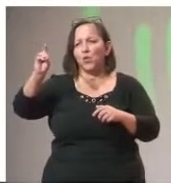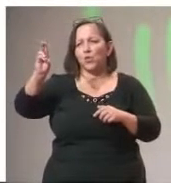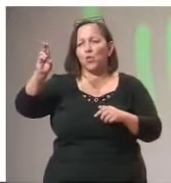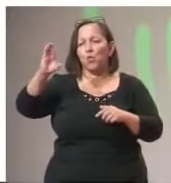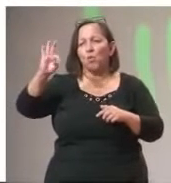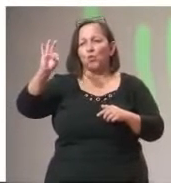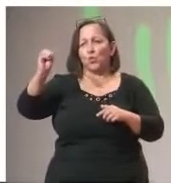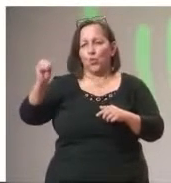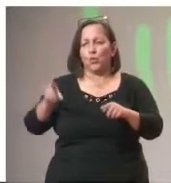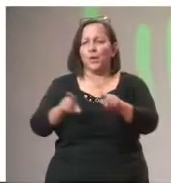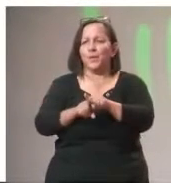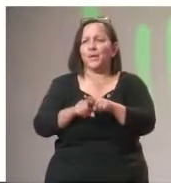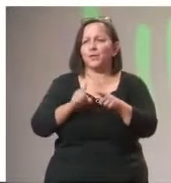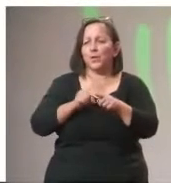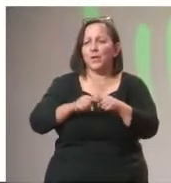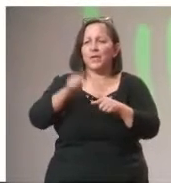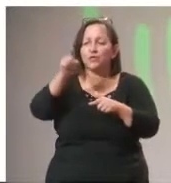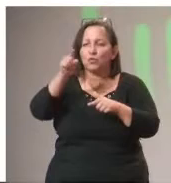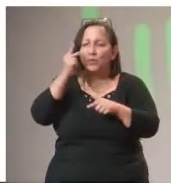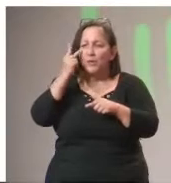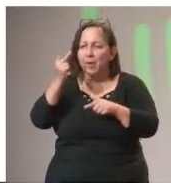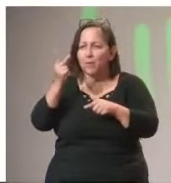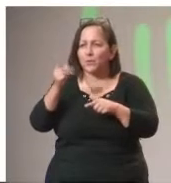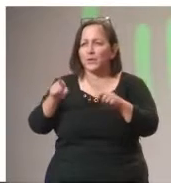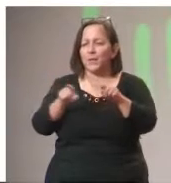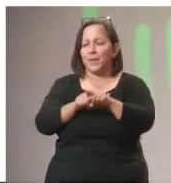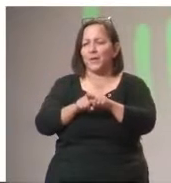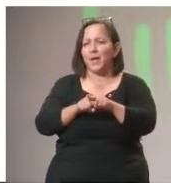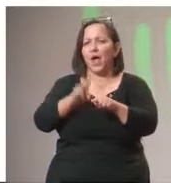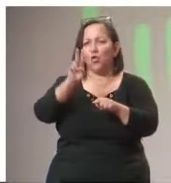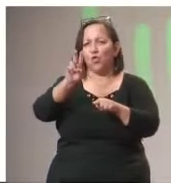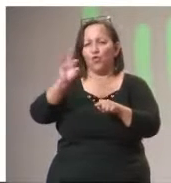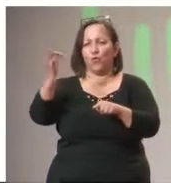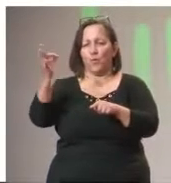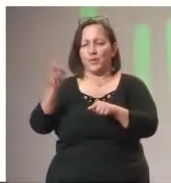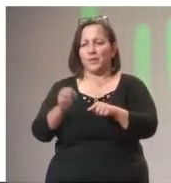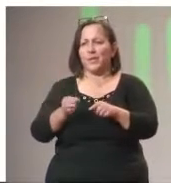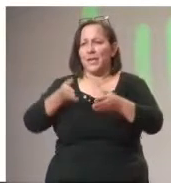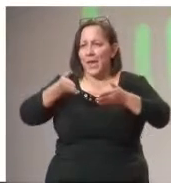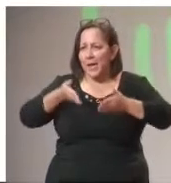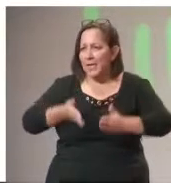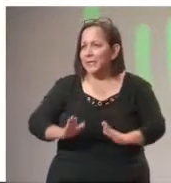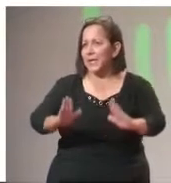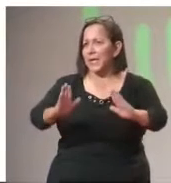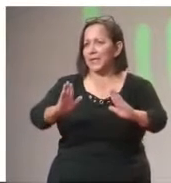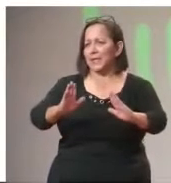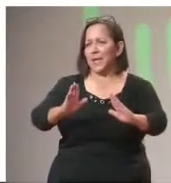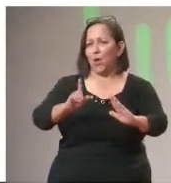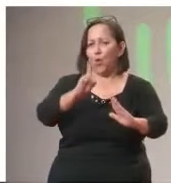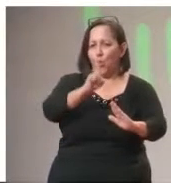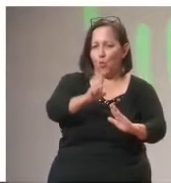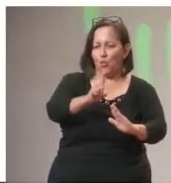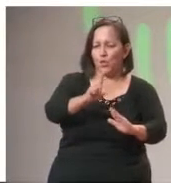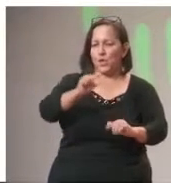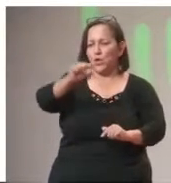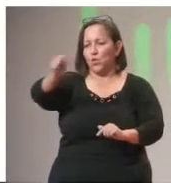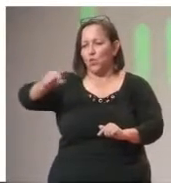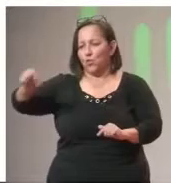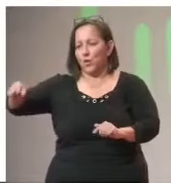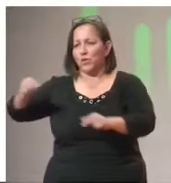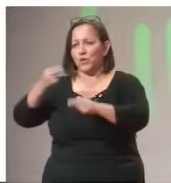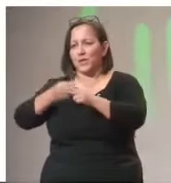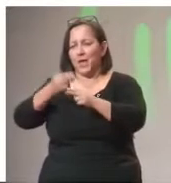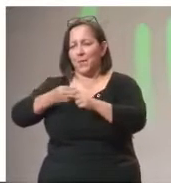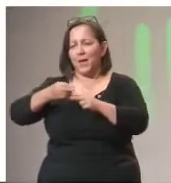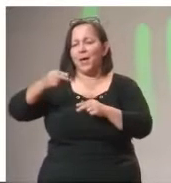aquí hacen referencia a dos sistemas. Tomamos una naciente como la naciente Sacramento, y tomamos un río que se llama